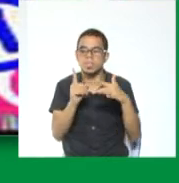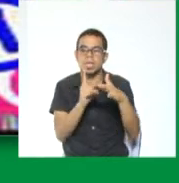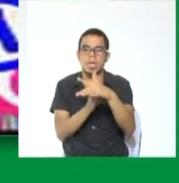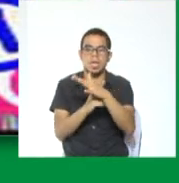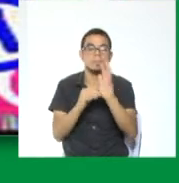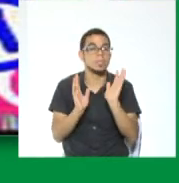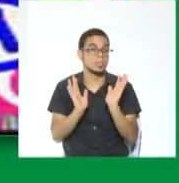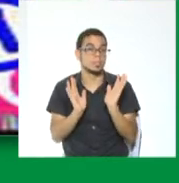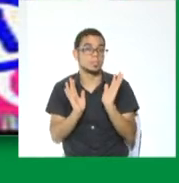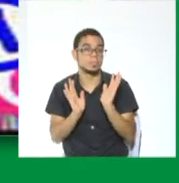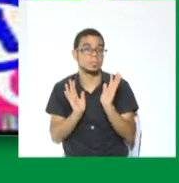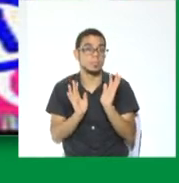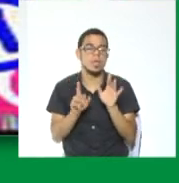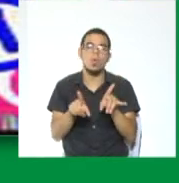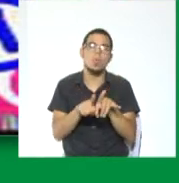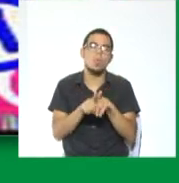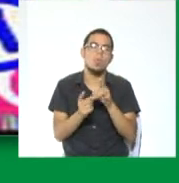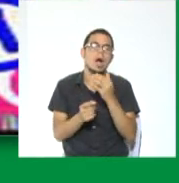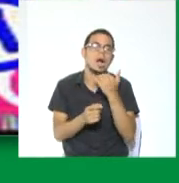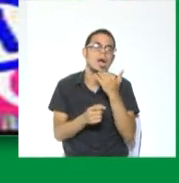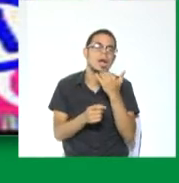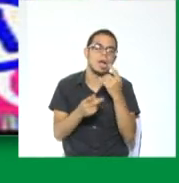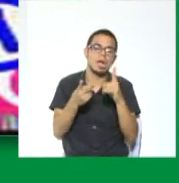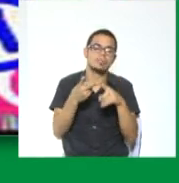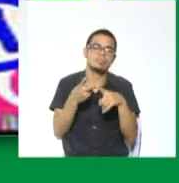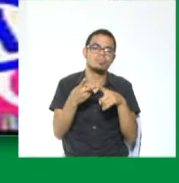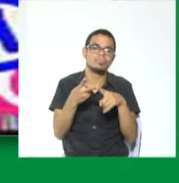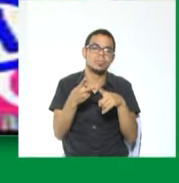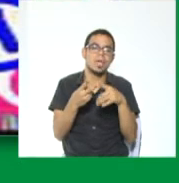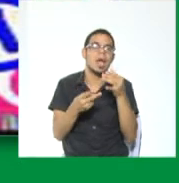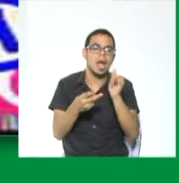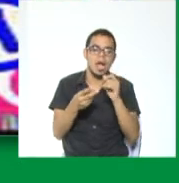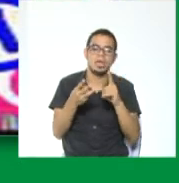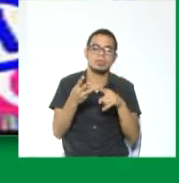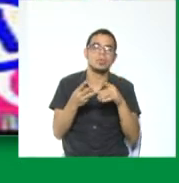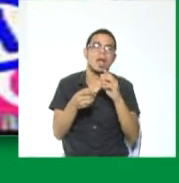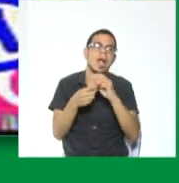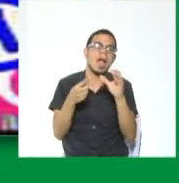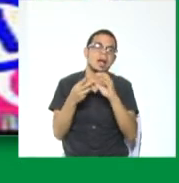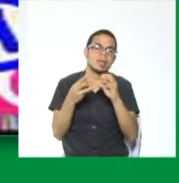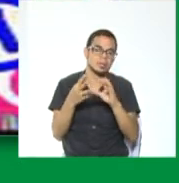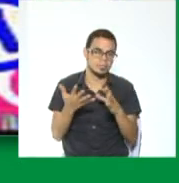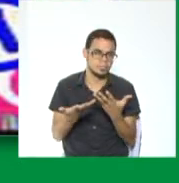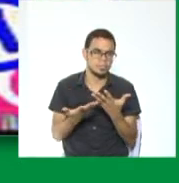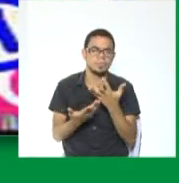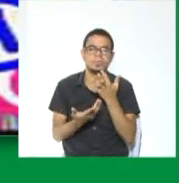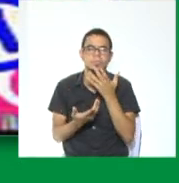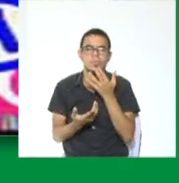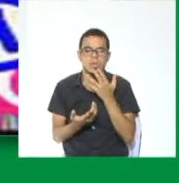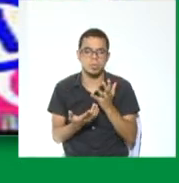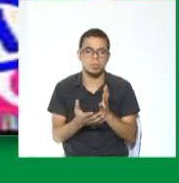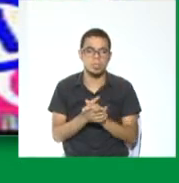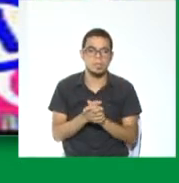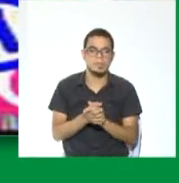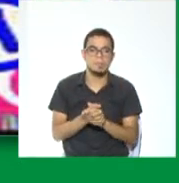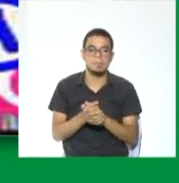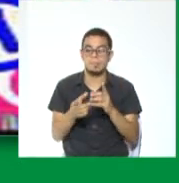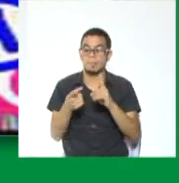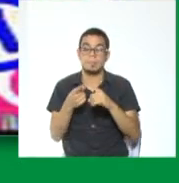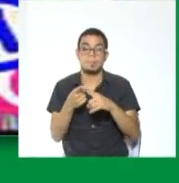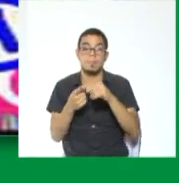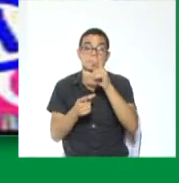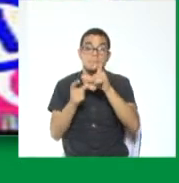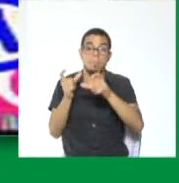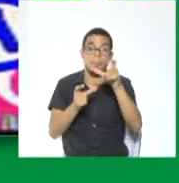la naturaleza. Y, al igual que la leyenda, tiene varias características, como es protagonizado por